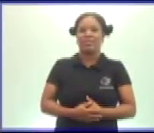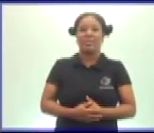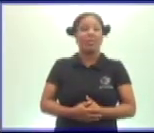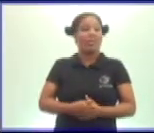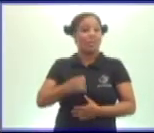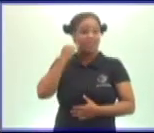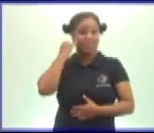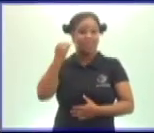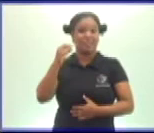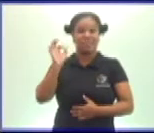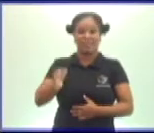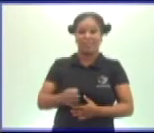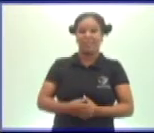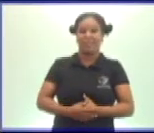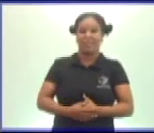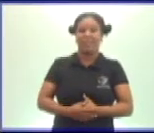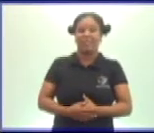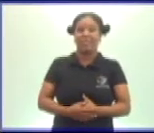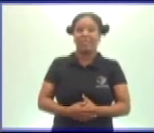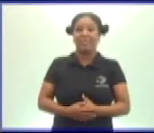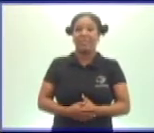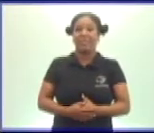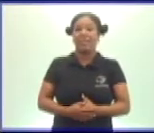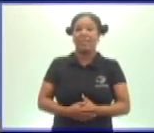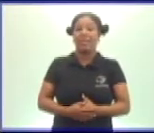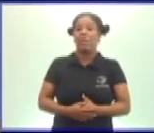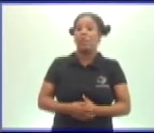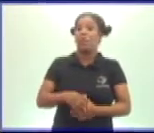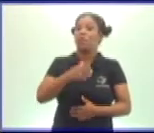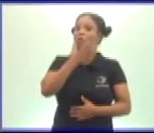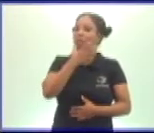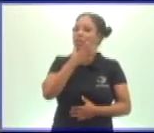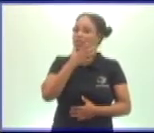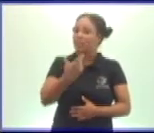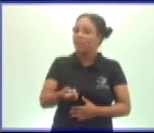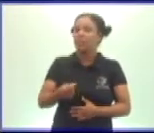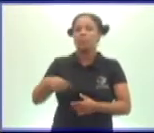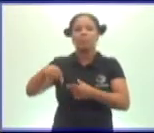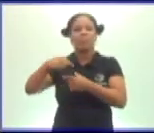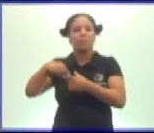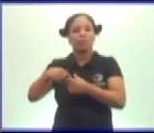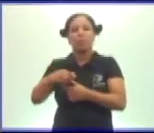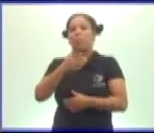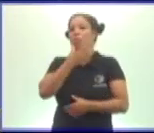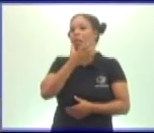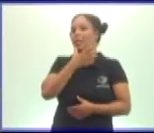Interesante este planteamiento. Lo similar disuelve a lo similar.